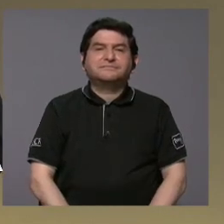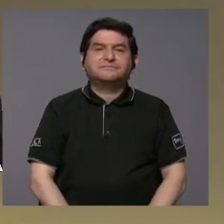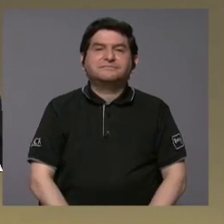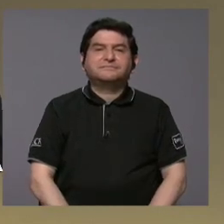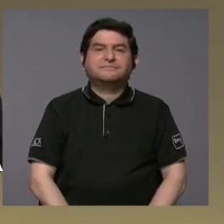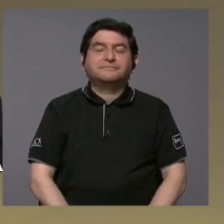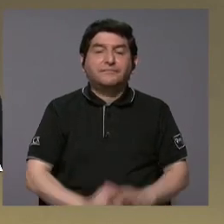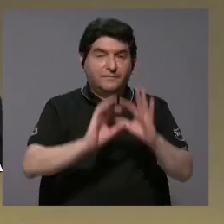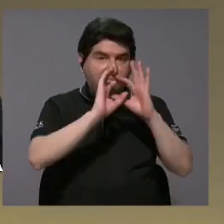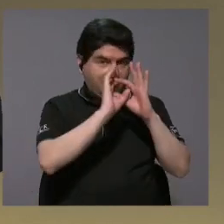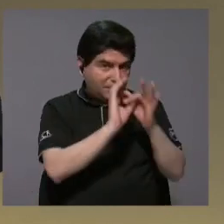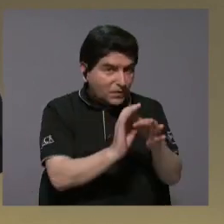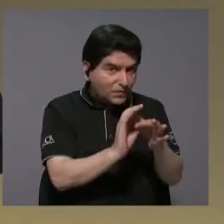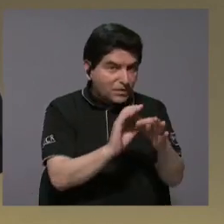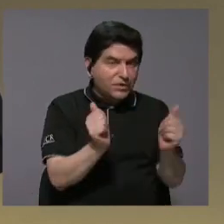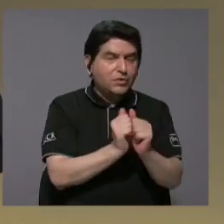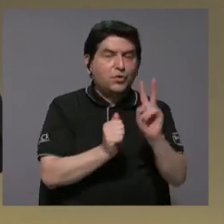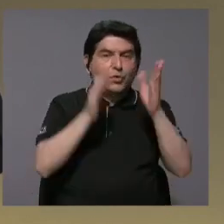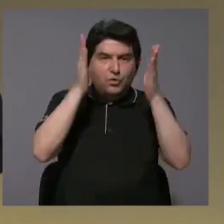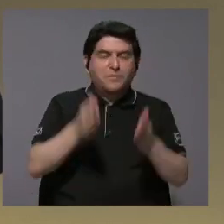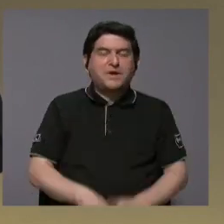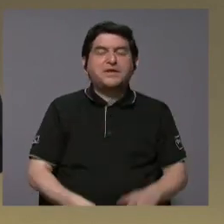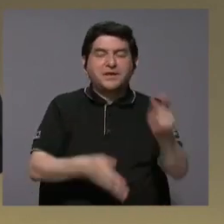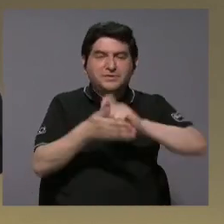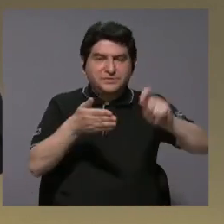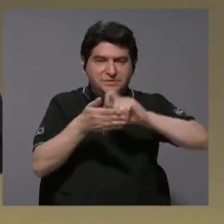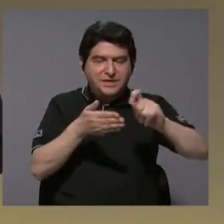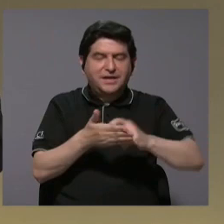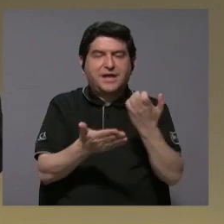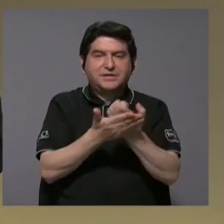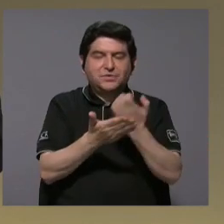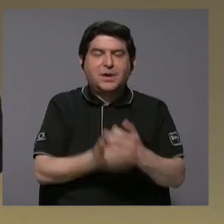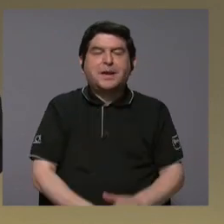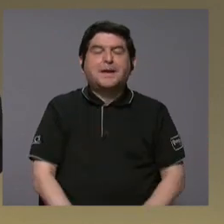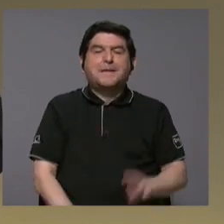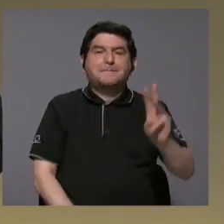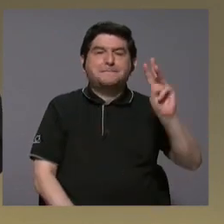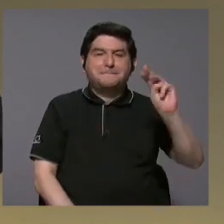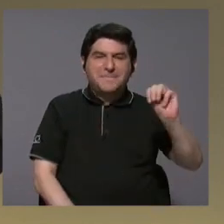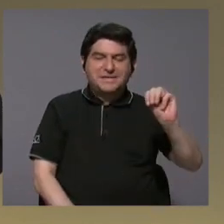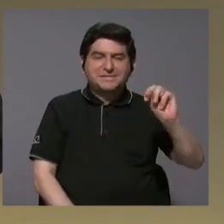En colaboración con colegas suyos de la Escuela de Economía, en particular Marcela Román